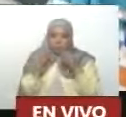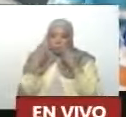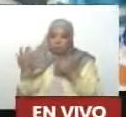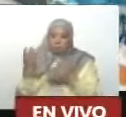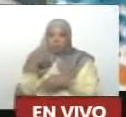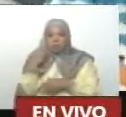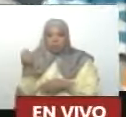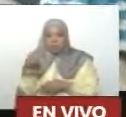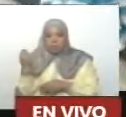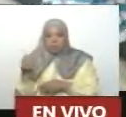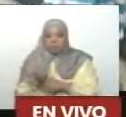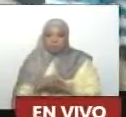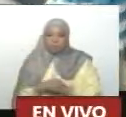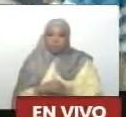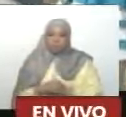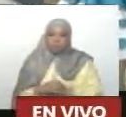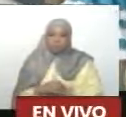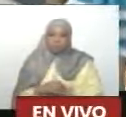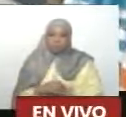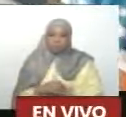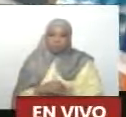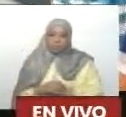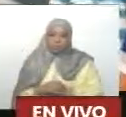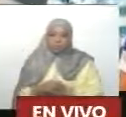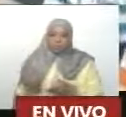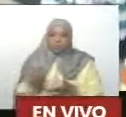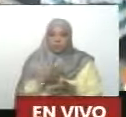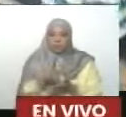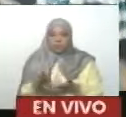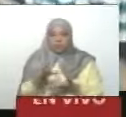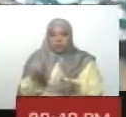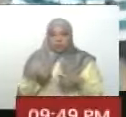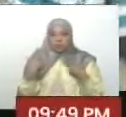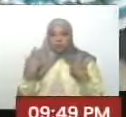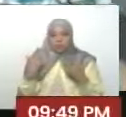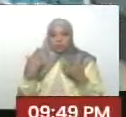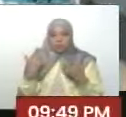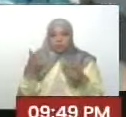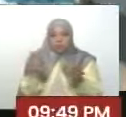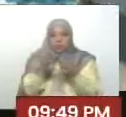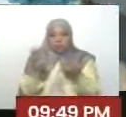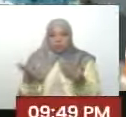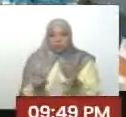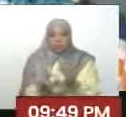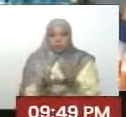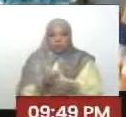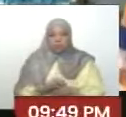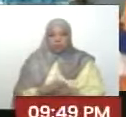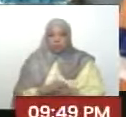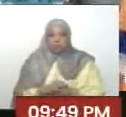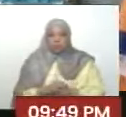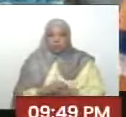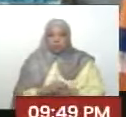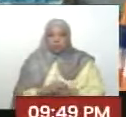muchachas deant bueno calipso de la guaira de carayaca para el mundo